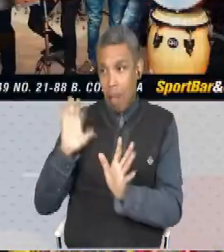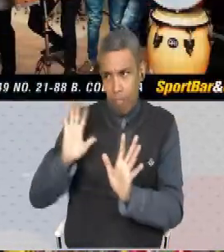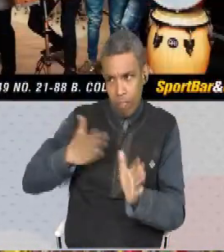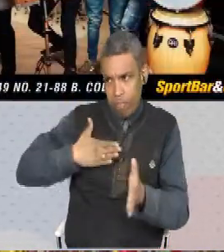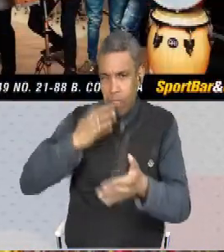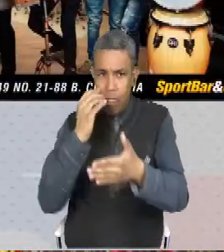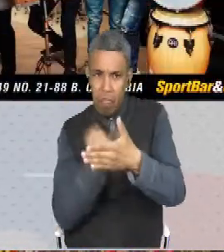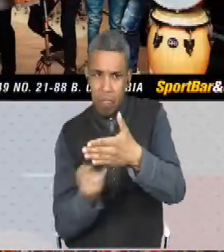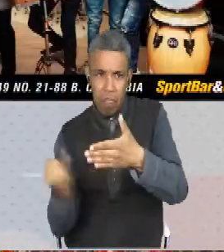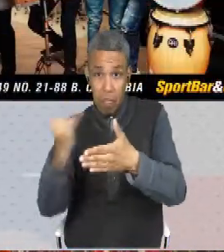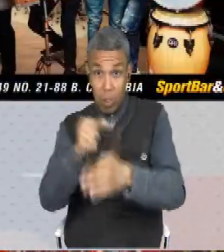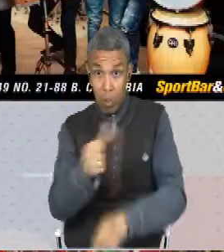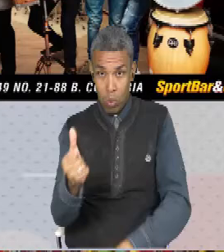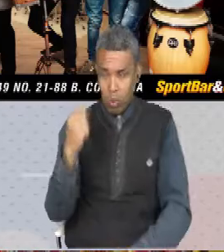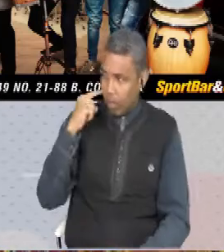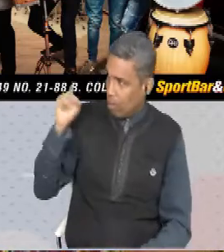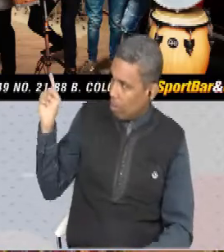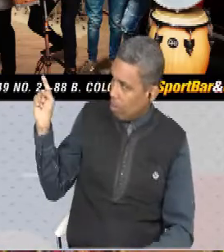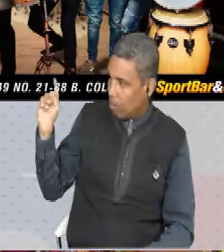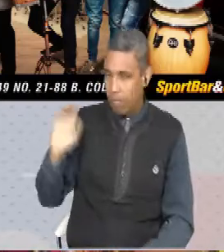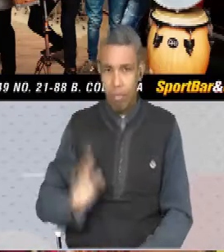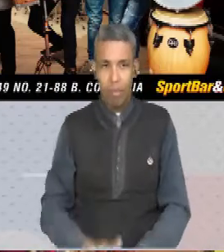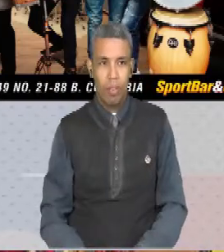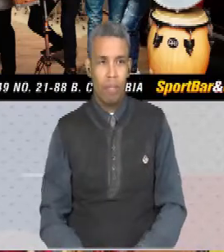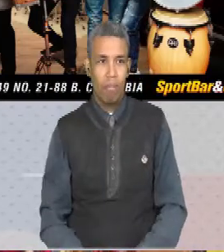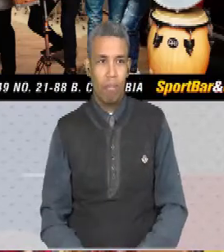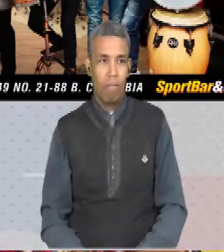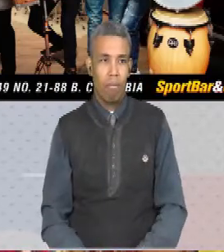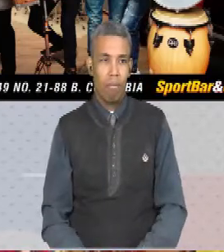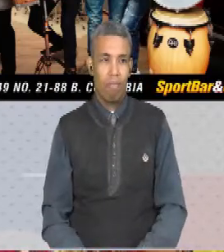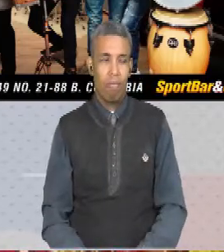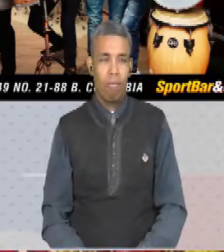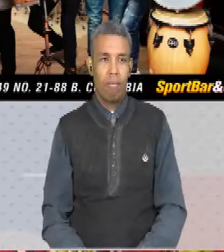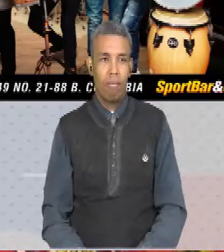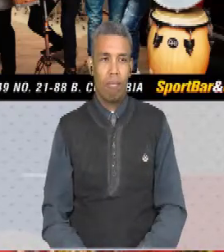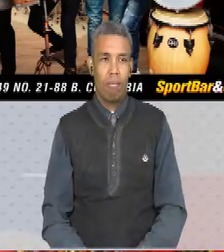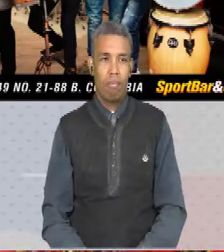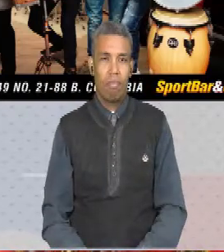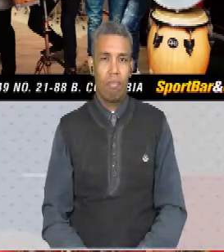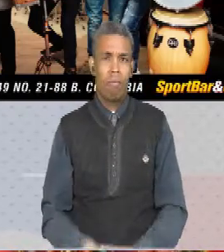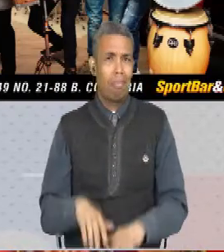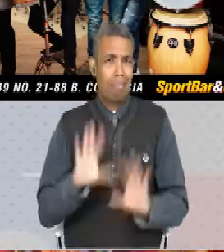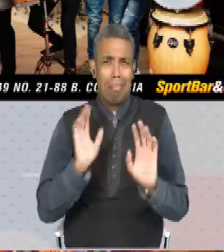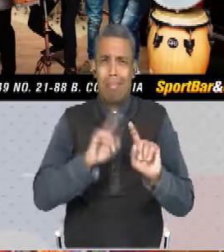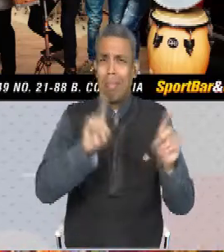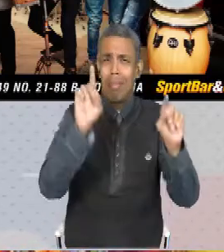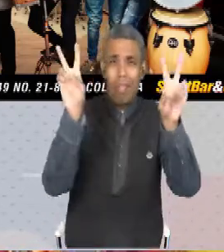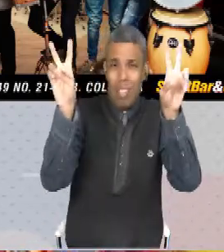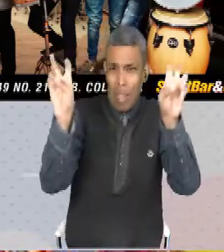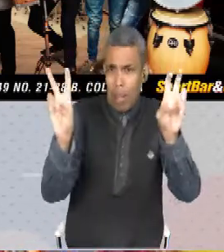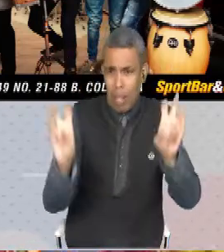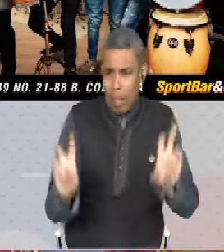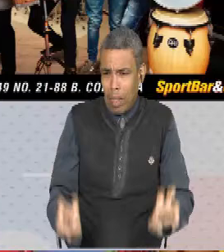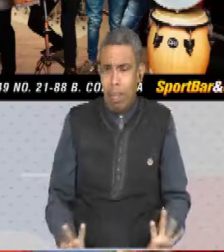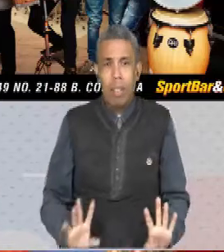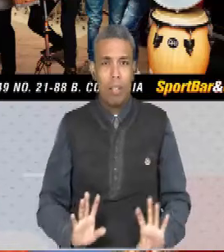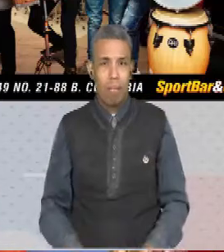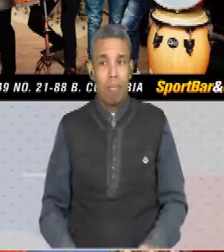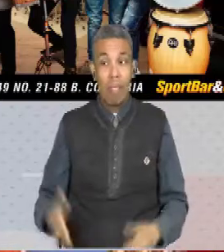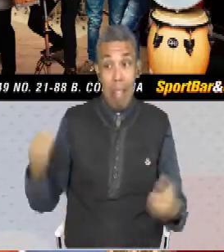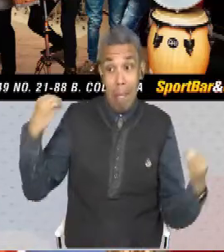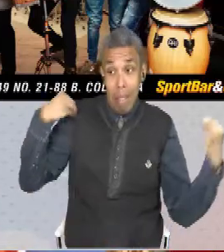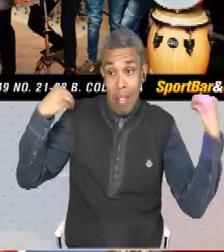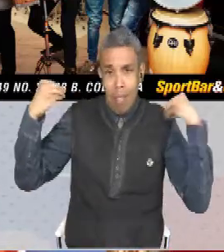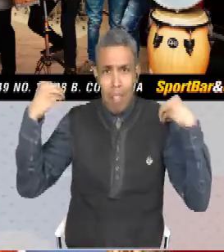Perfectas, Petroleum, Restobar y así. Más clientes en la ciudad. Bueno, entonces